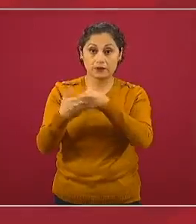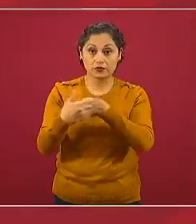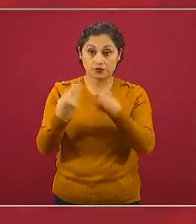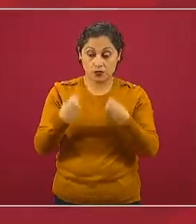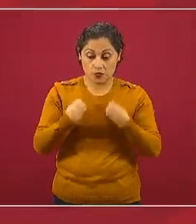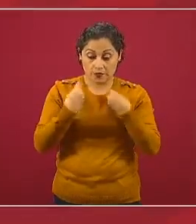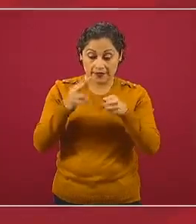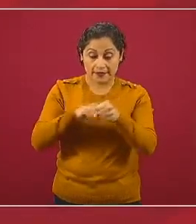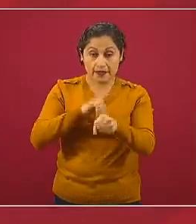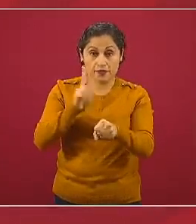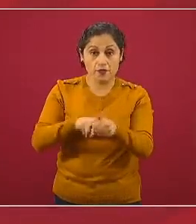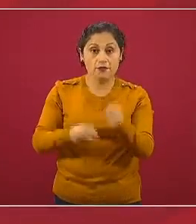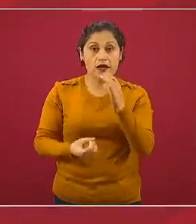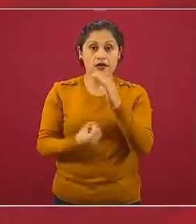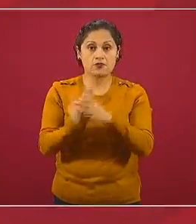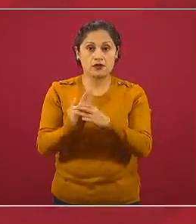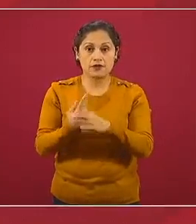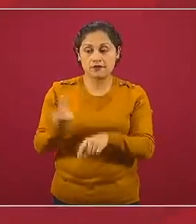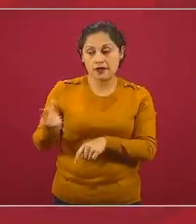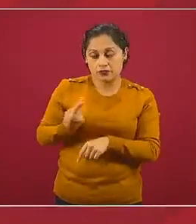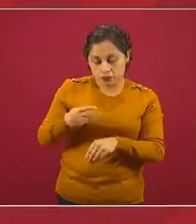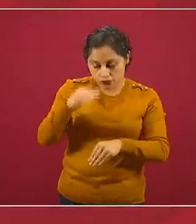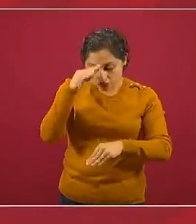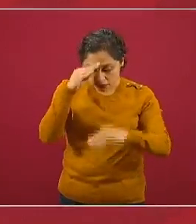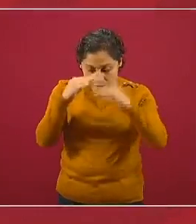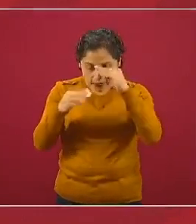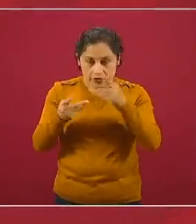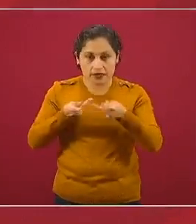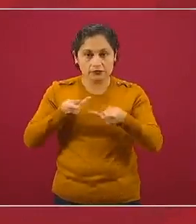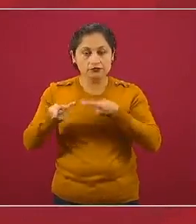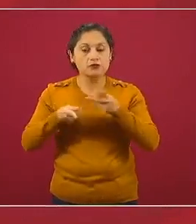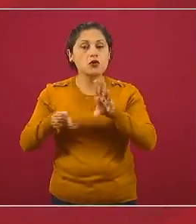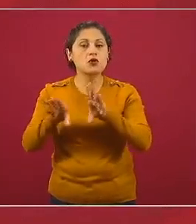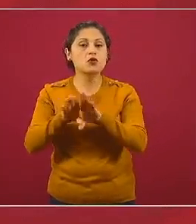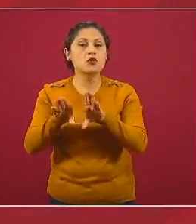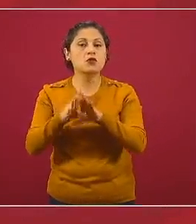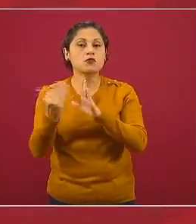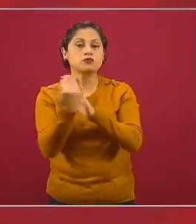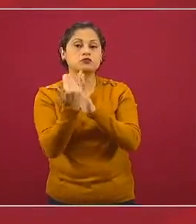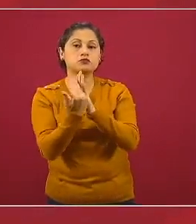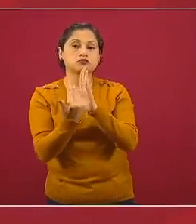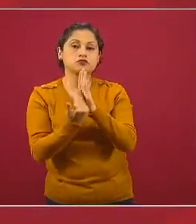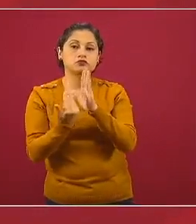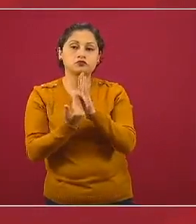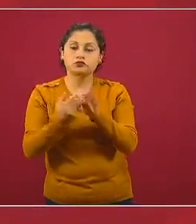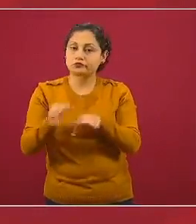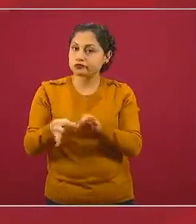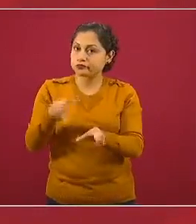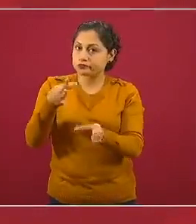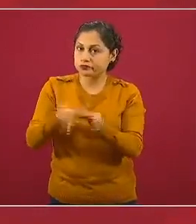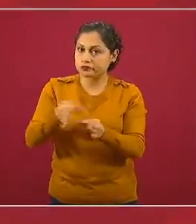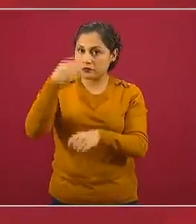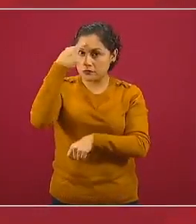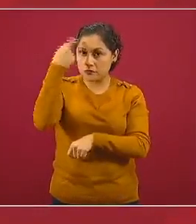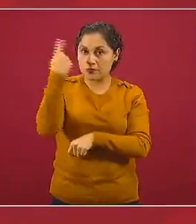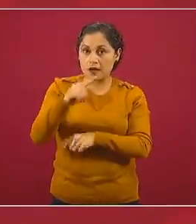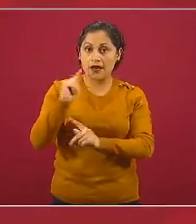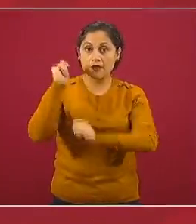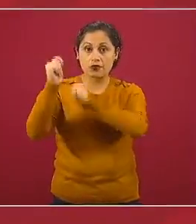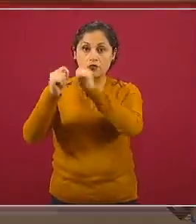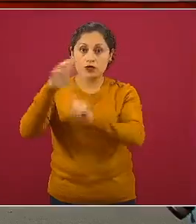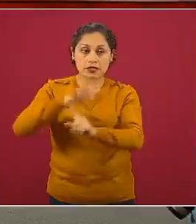cómo estamos planeando y contemplando lineamientos técnicos muy precisos al respecto de la seguridad sanitaria en el